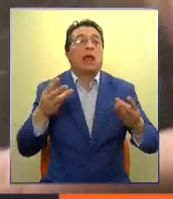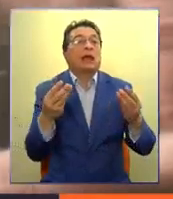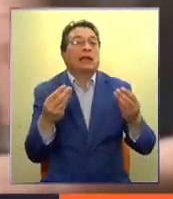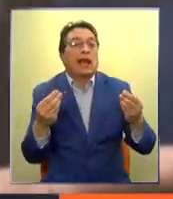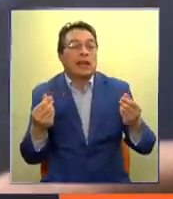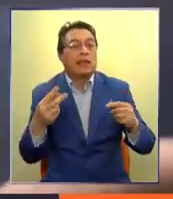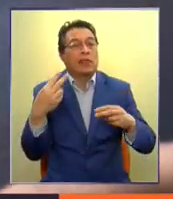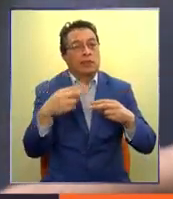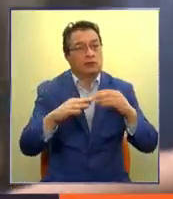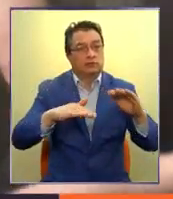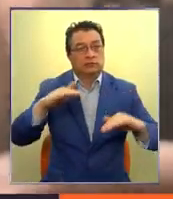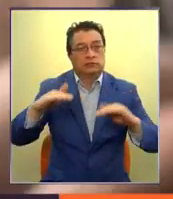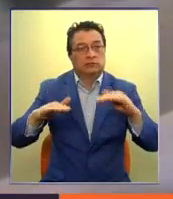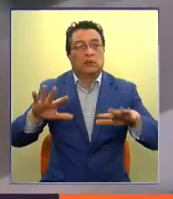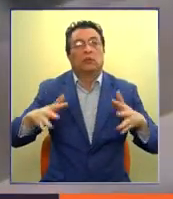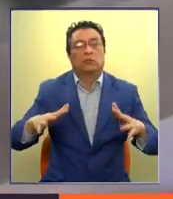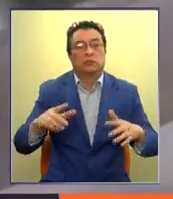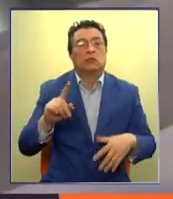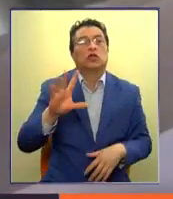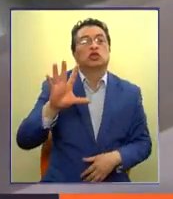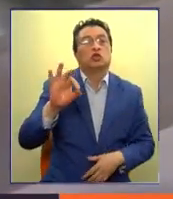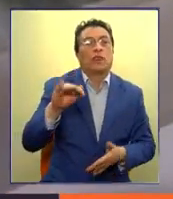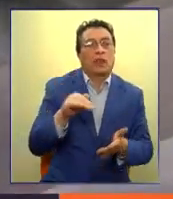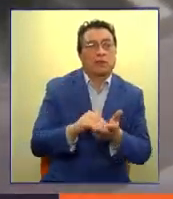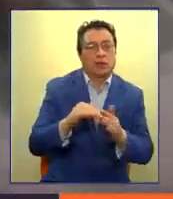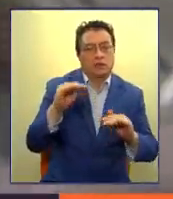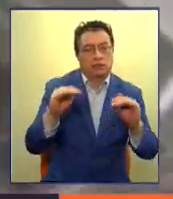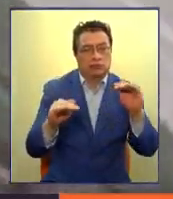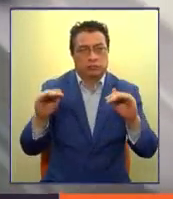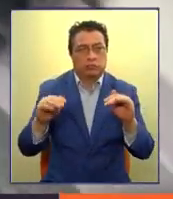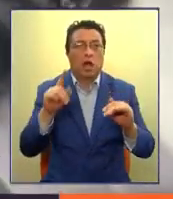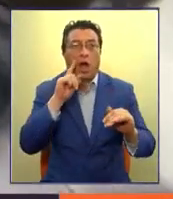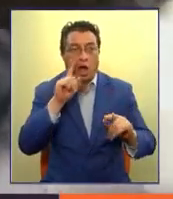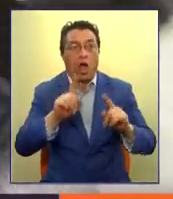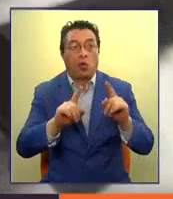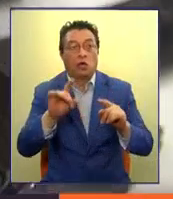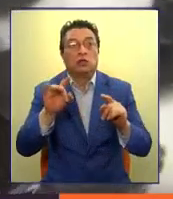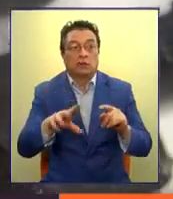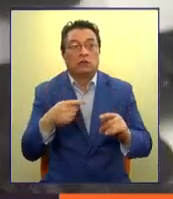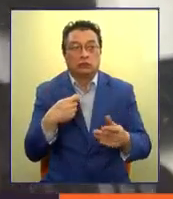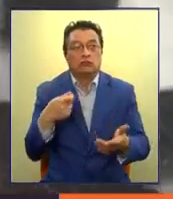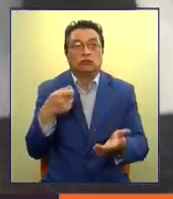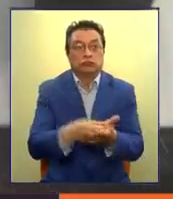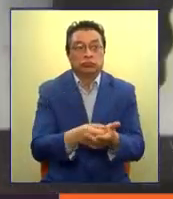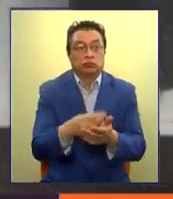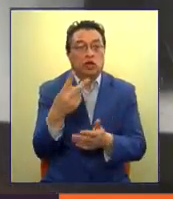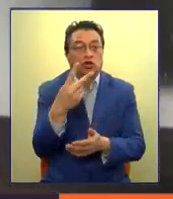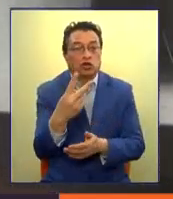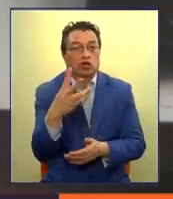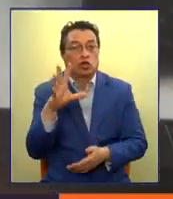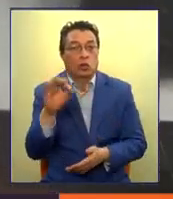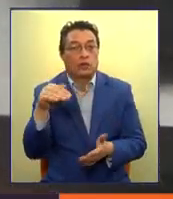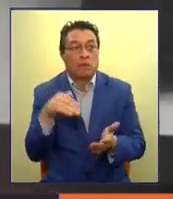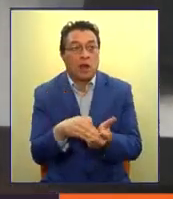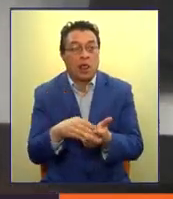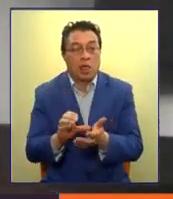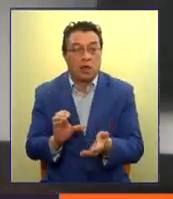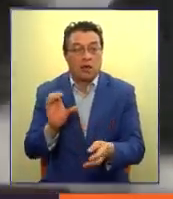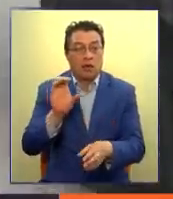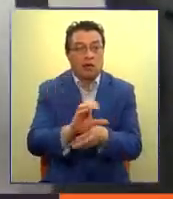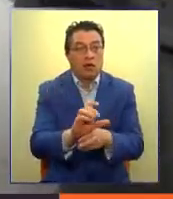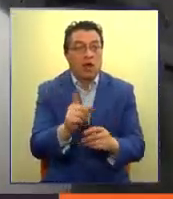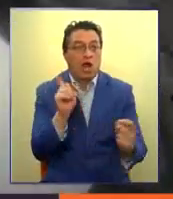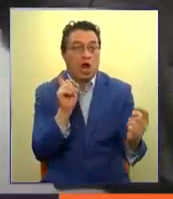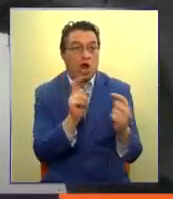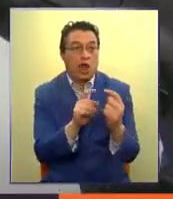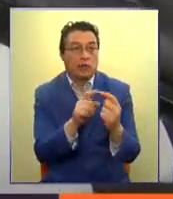la misma. En promedio cuestan 50.000 pesos, pero hay quienes saben que poniendo encima otros 250.000, teniendo el contacto y marcando